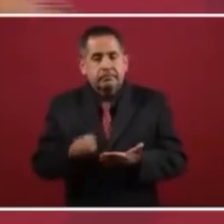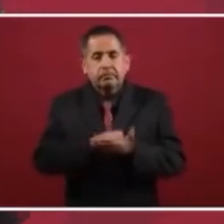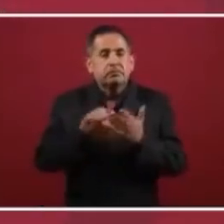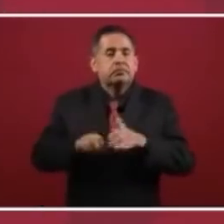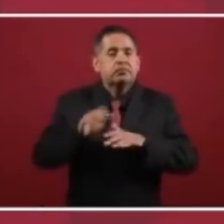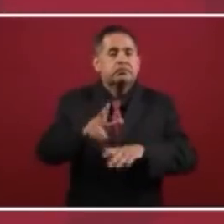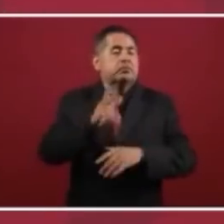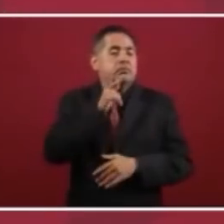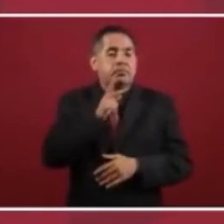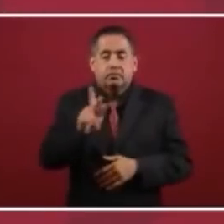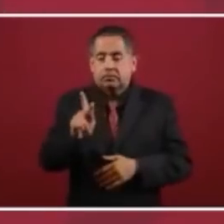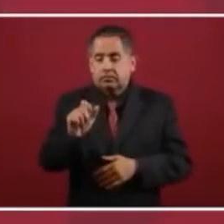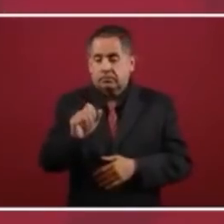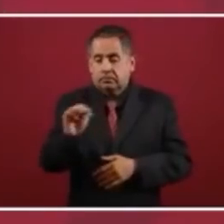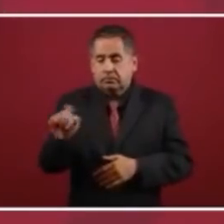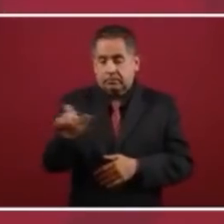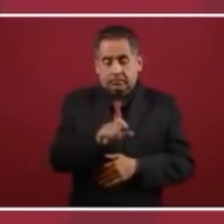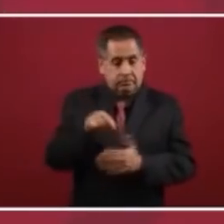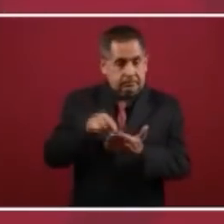Pemex, por ejemplo,